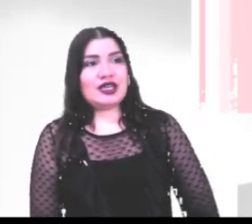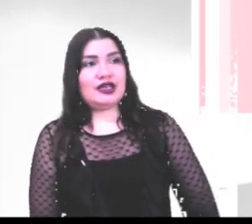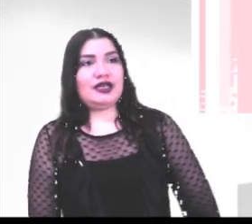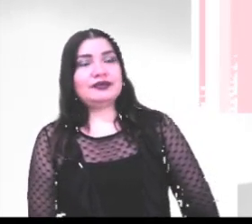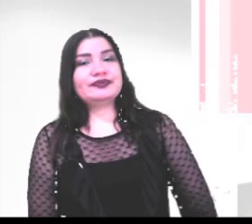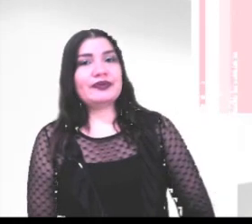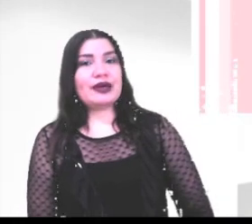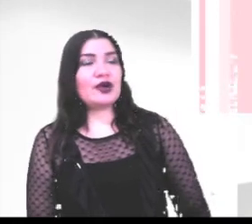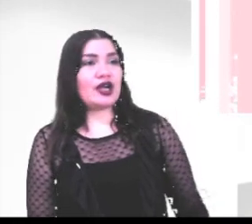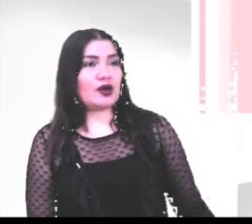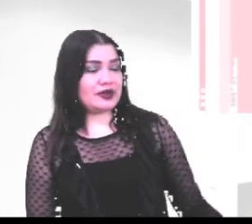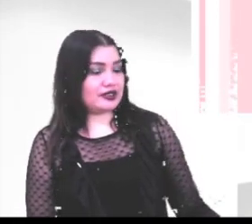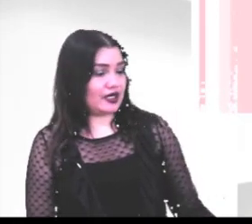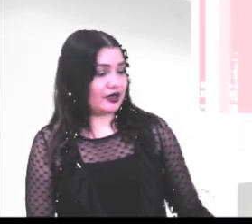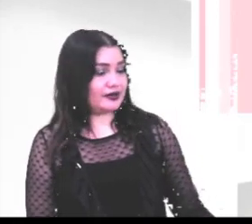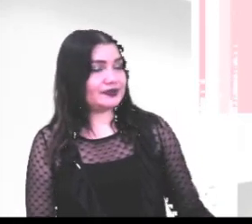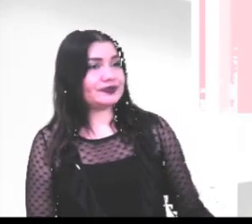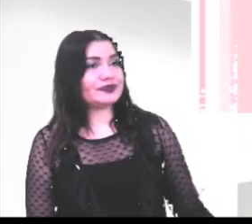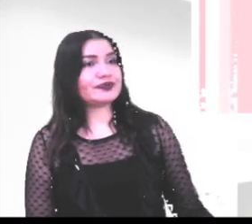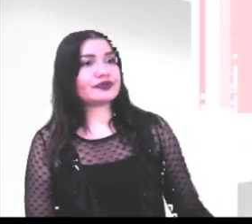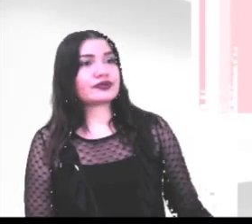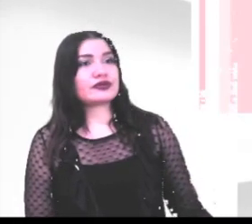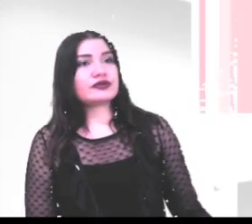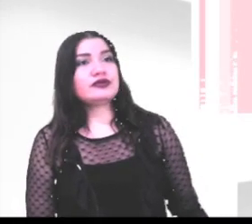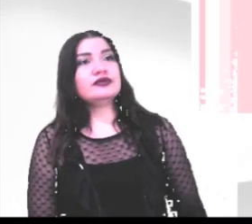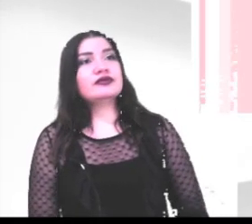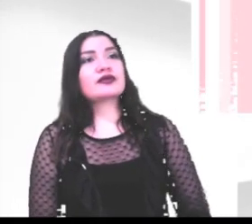higiene vamos a comenzar